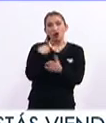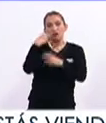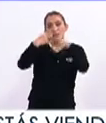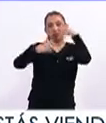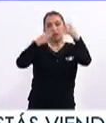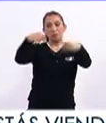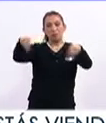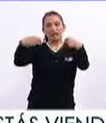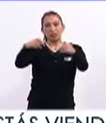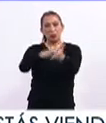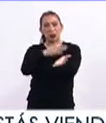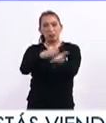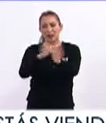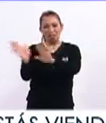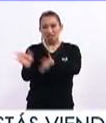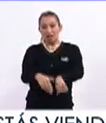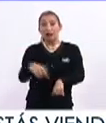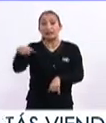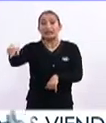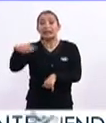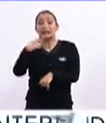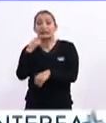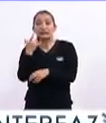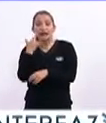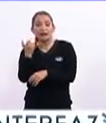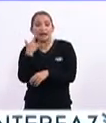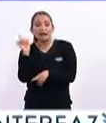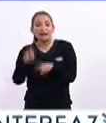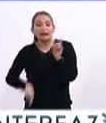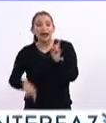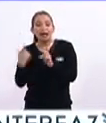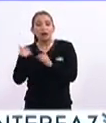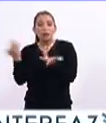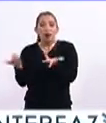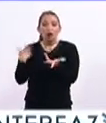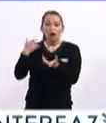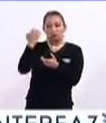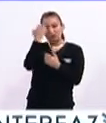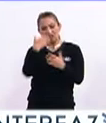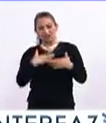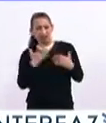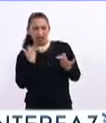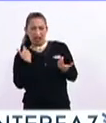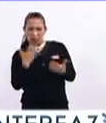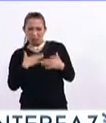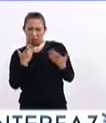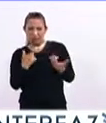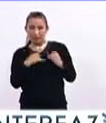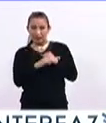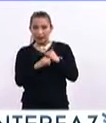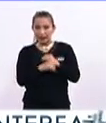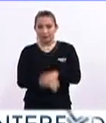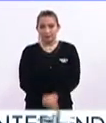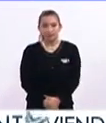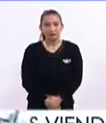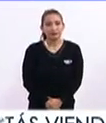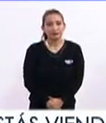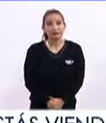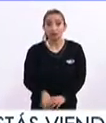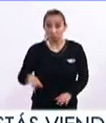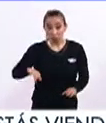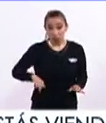el plástico claro, y el papel, claro. y tres, pues tratar de eliminar esta barrera de percepción de desconfianza que hay en los medios digitales. Claro, sin